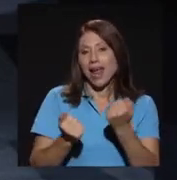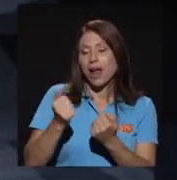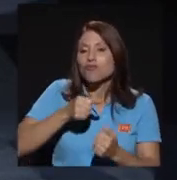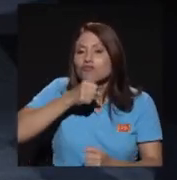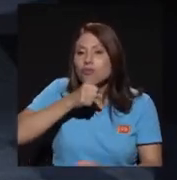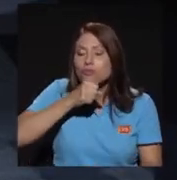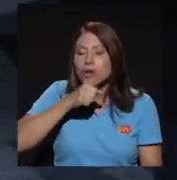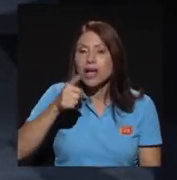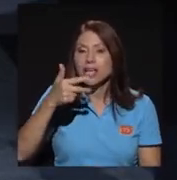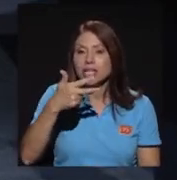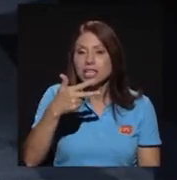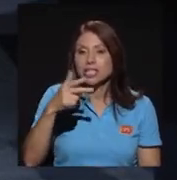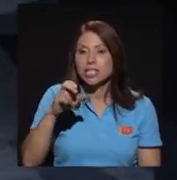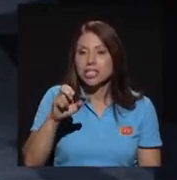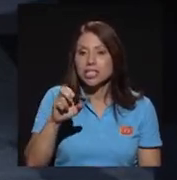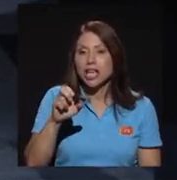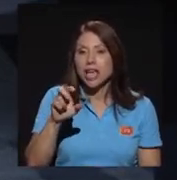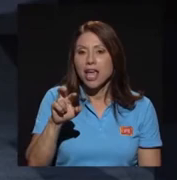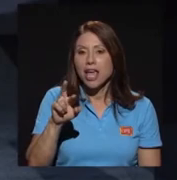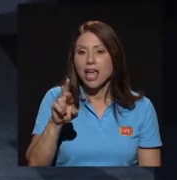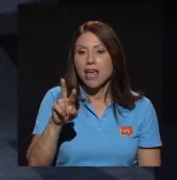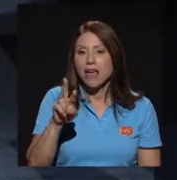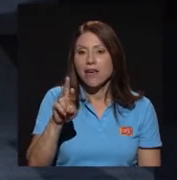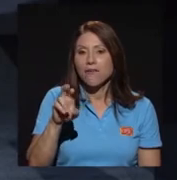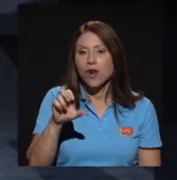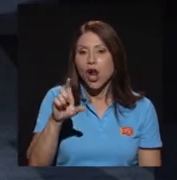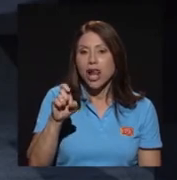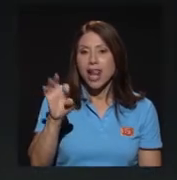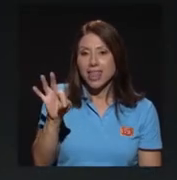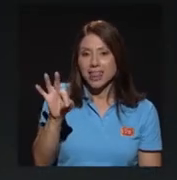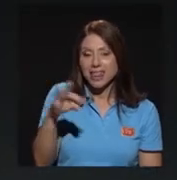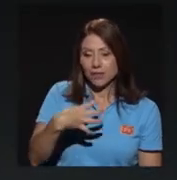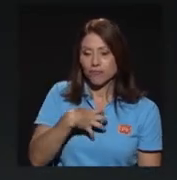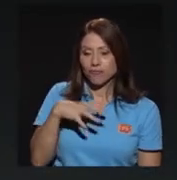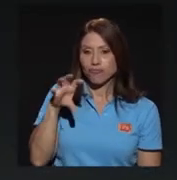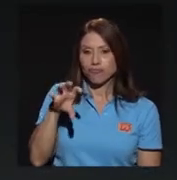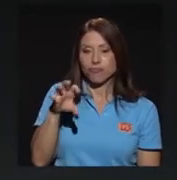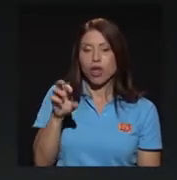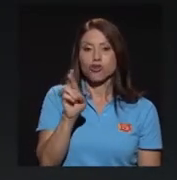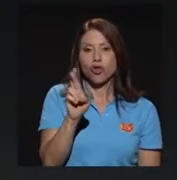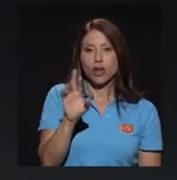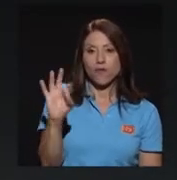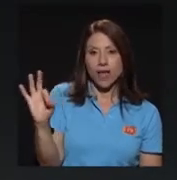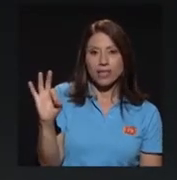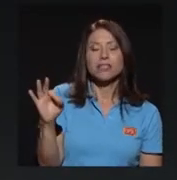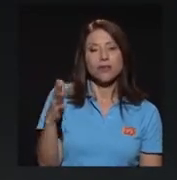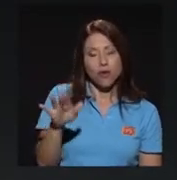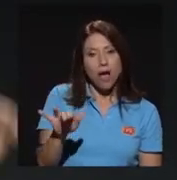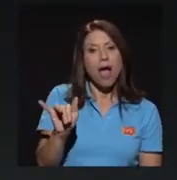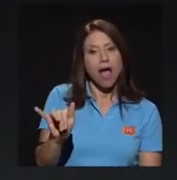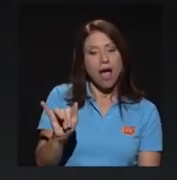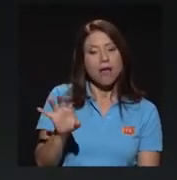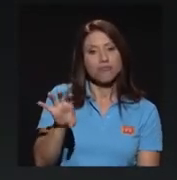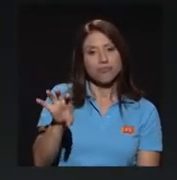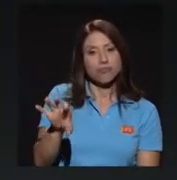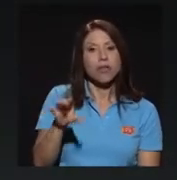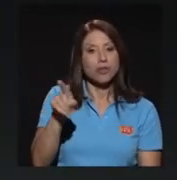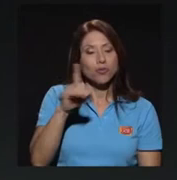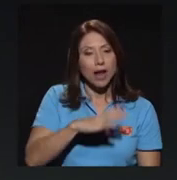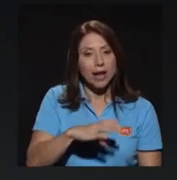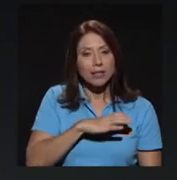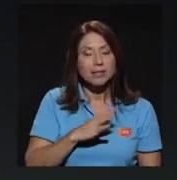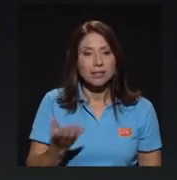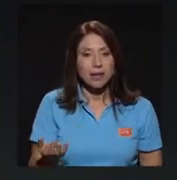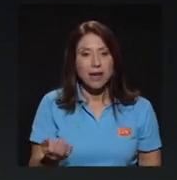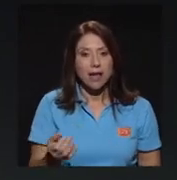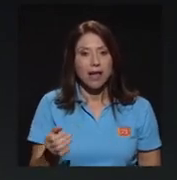de don rodrigo pues en esa época los medios seguían - pero me parece que es que es una característica igual